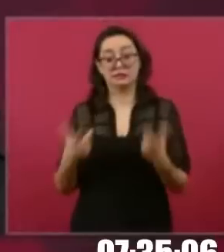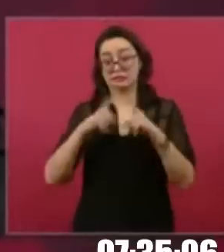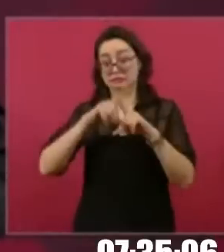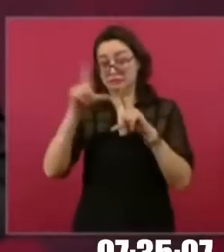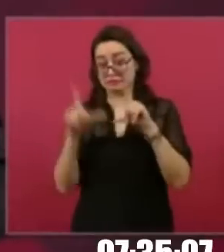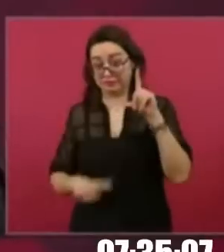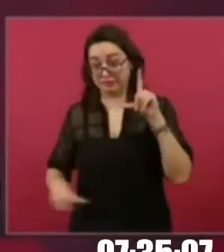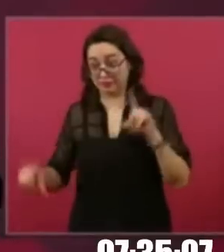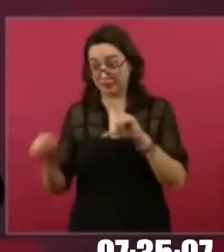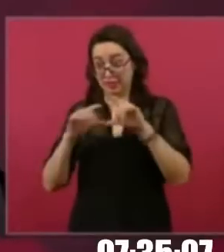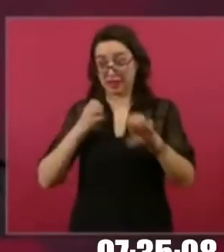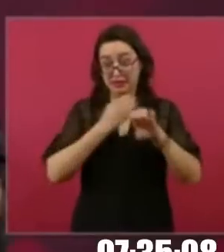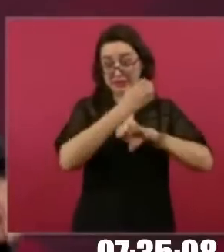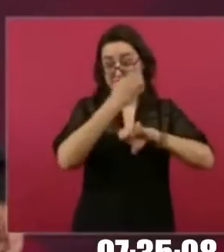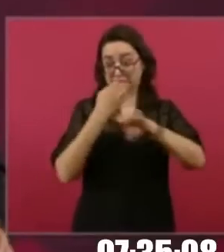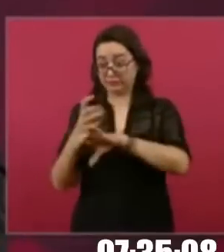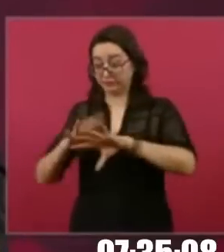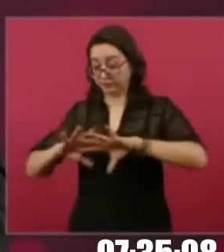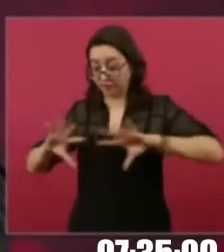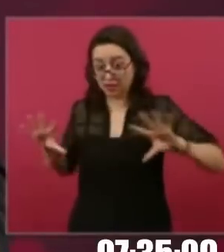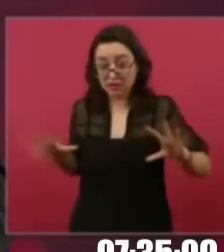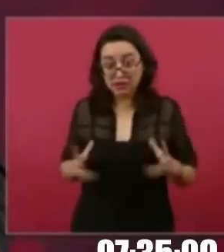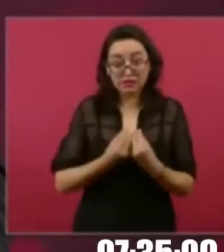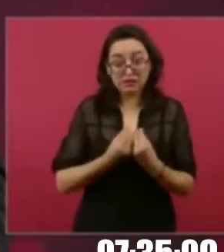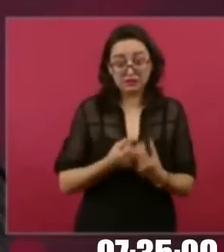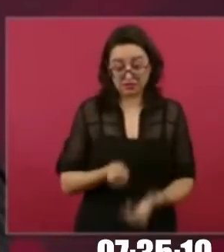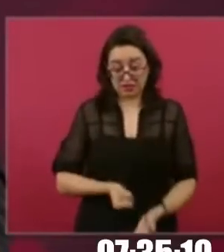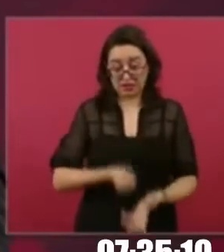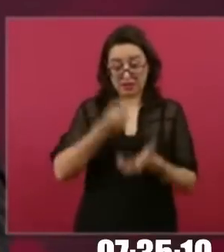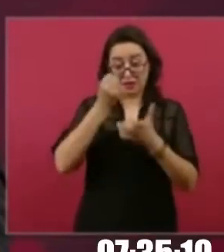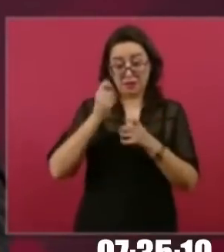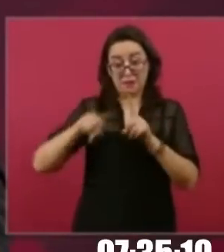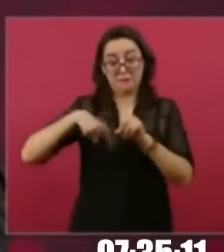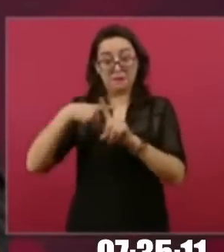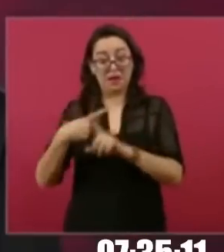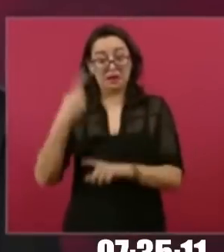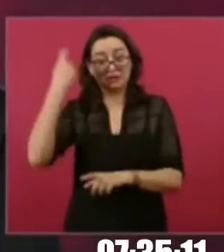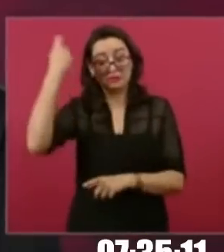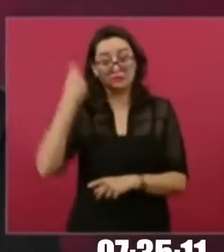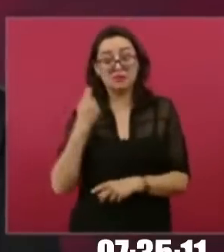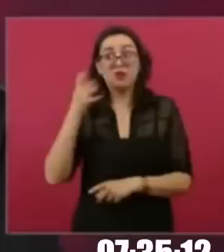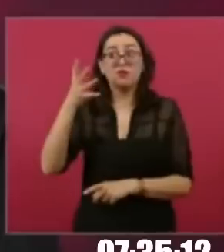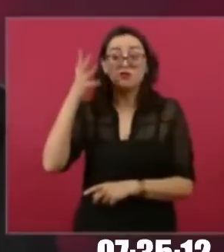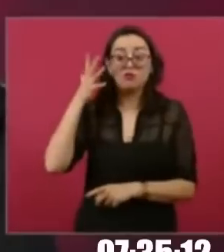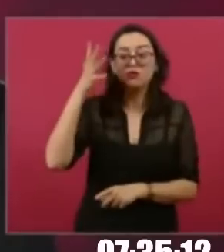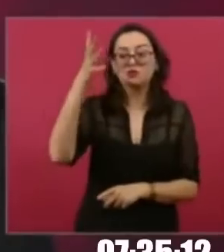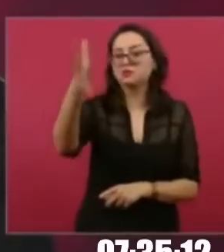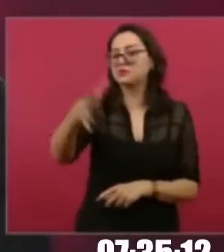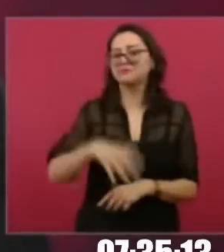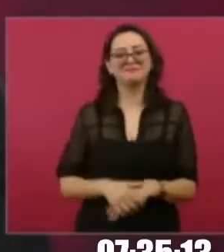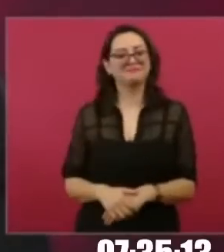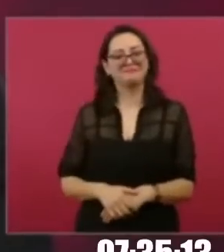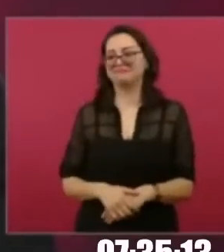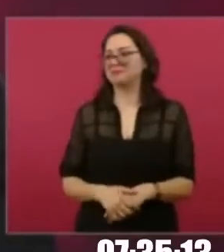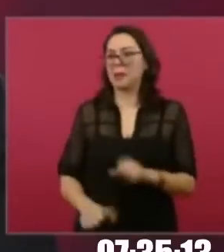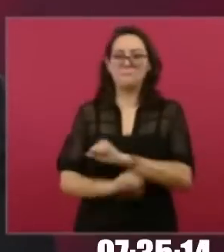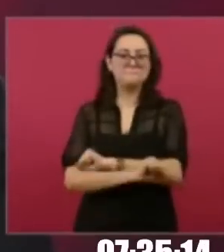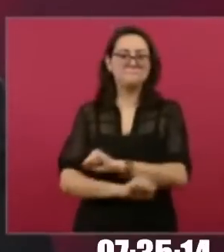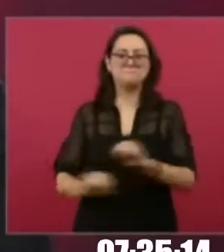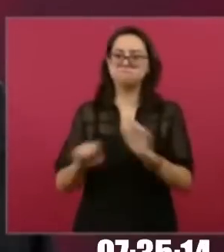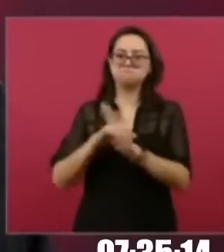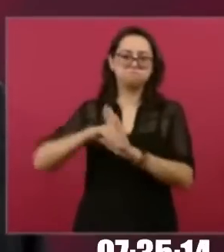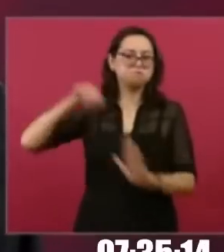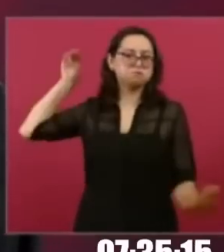junto con los pasivos que estábamos generando en pensiones iba a ser en un futuro inmanejable para todo el país